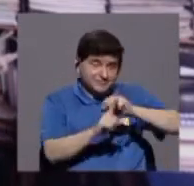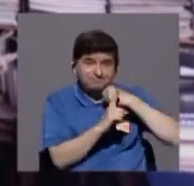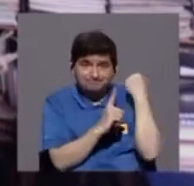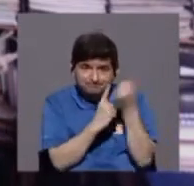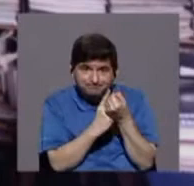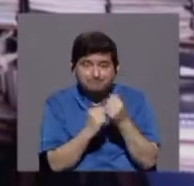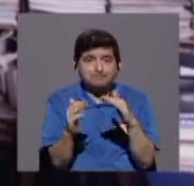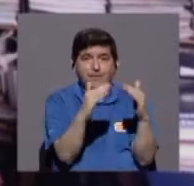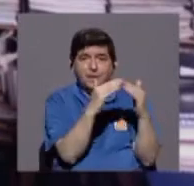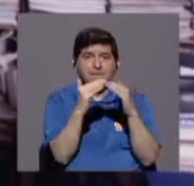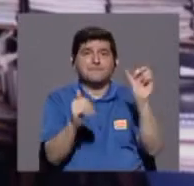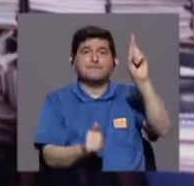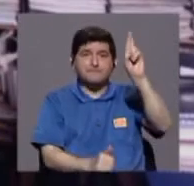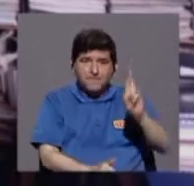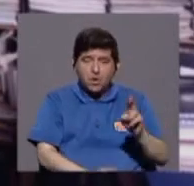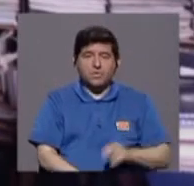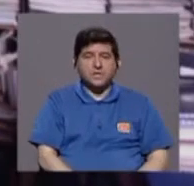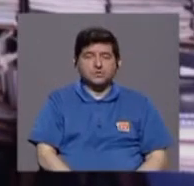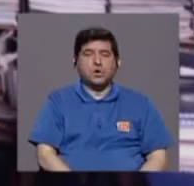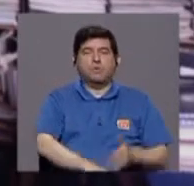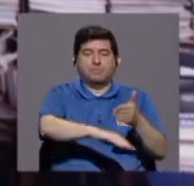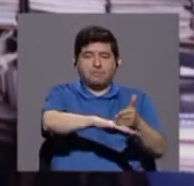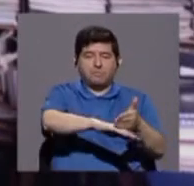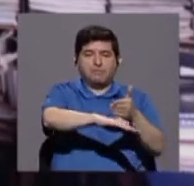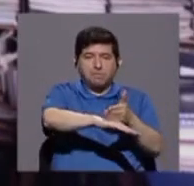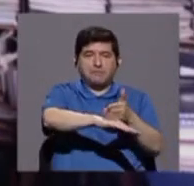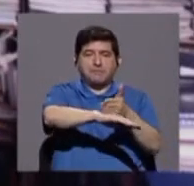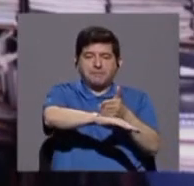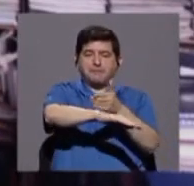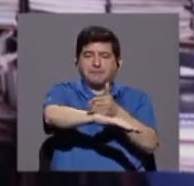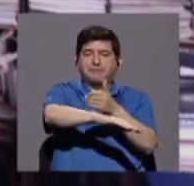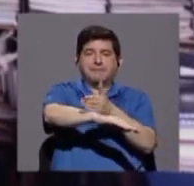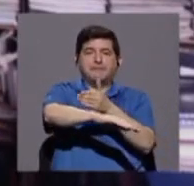la población de Costa Rica va creciendo,